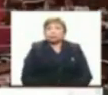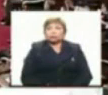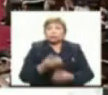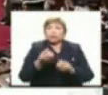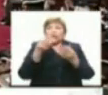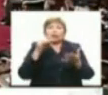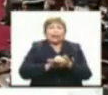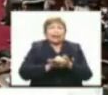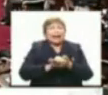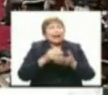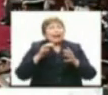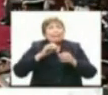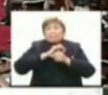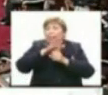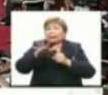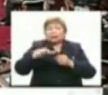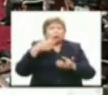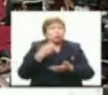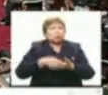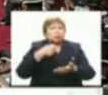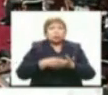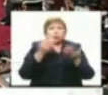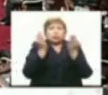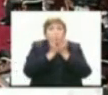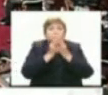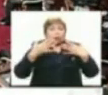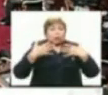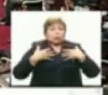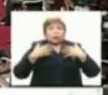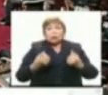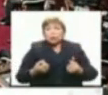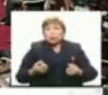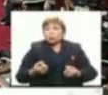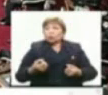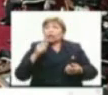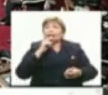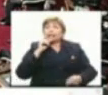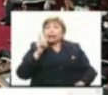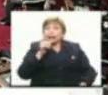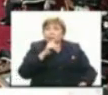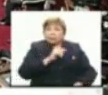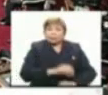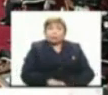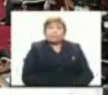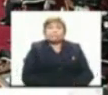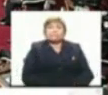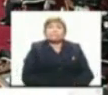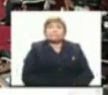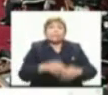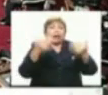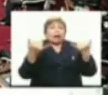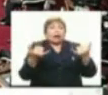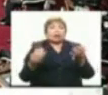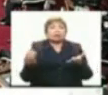dado que la pandemia ha generado muchos costos en educación y salud a las familias, y a eso ahora